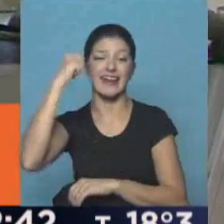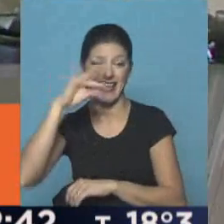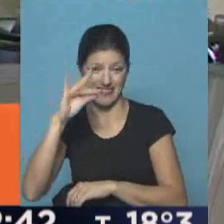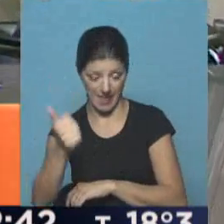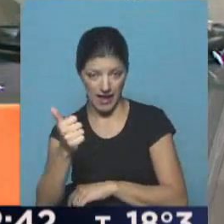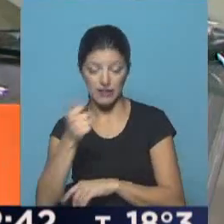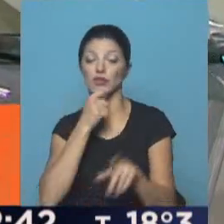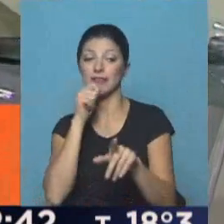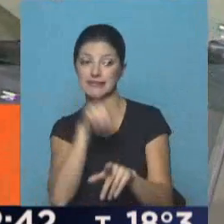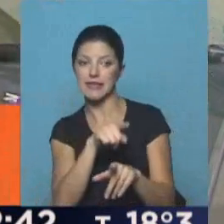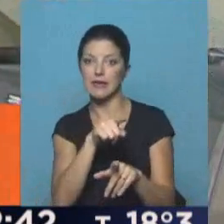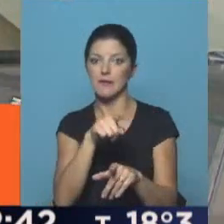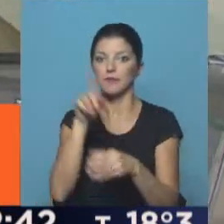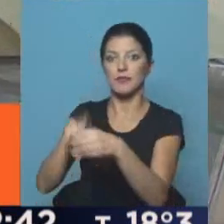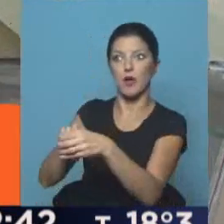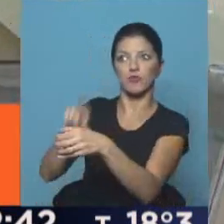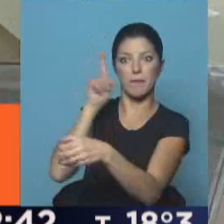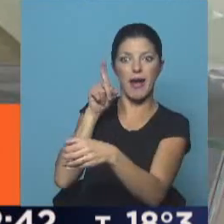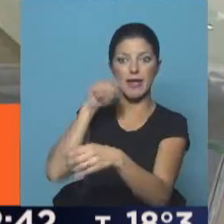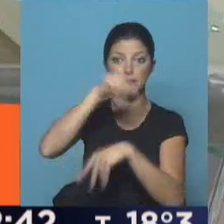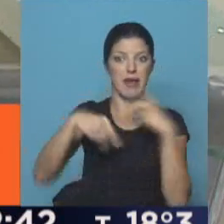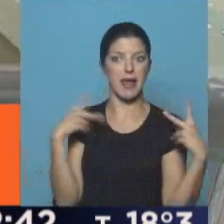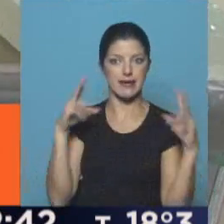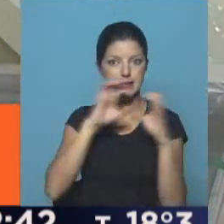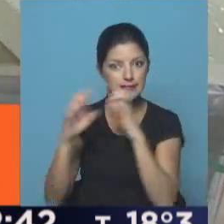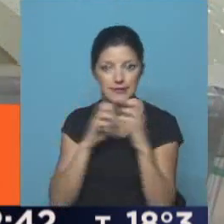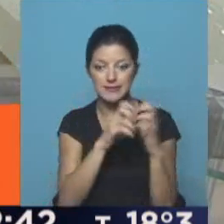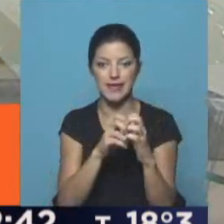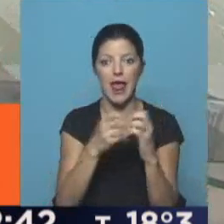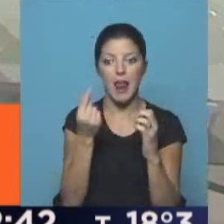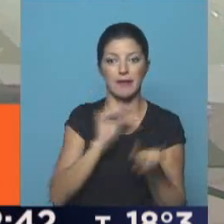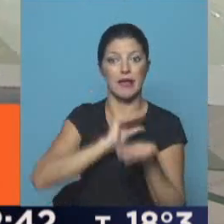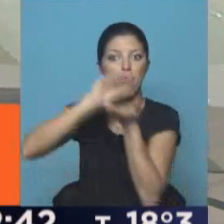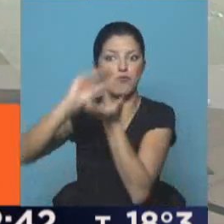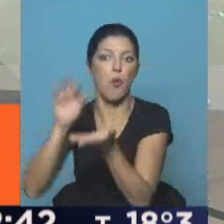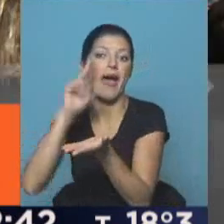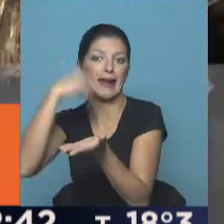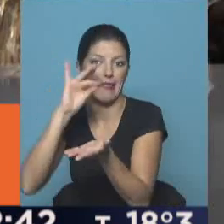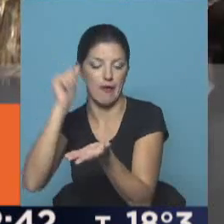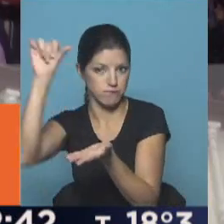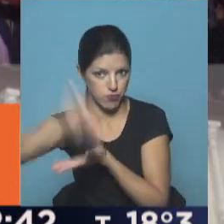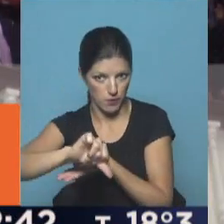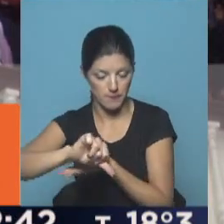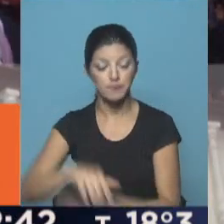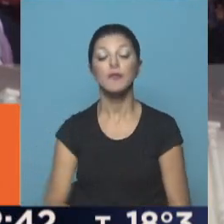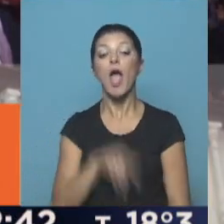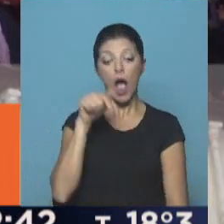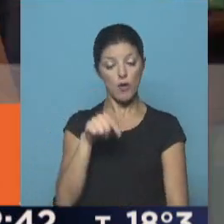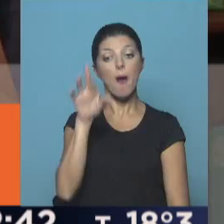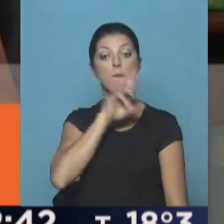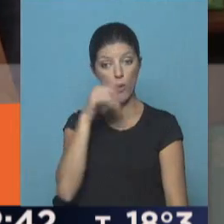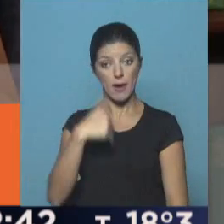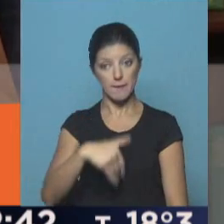no le conviene un Brexit duro. Por lo tanto, va a gobernar con un partido que está a favor de un Brexit blando. Ella está dispuesta